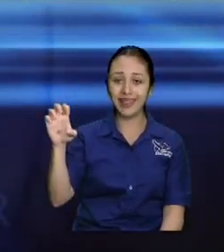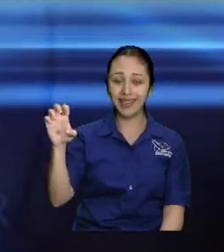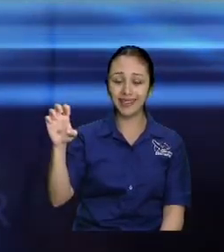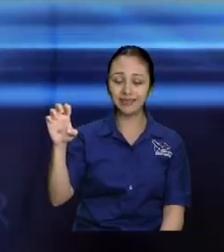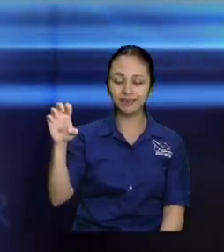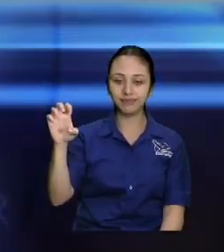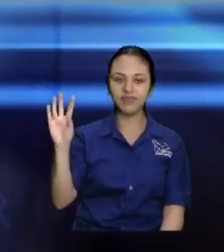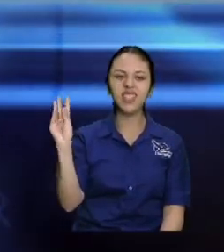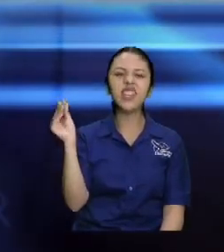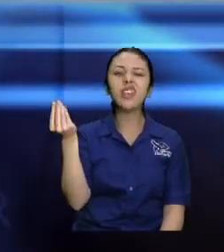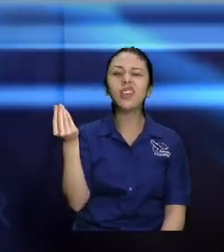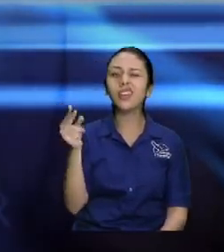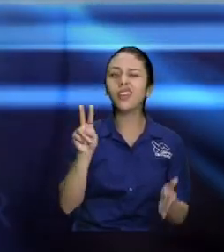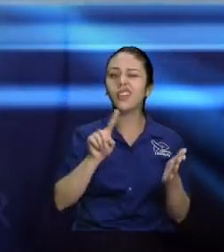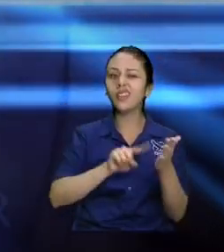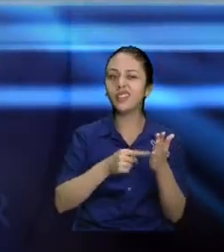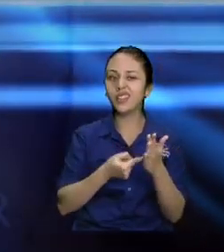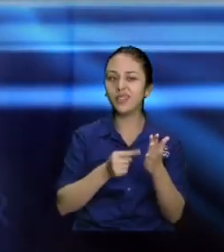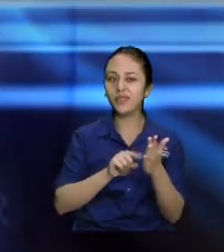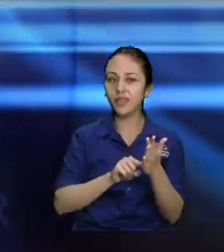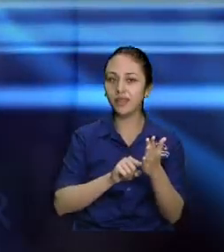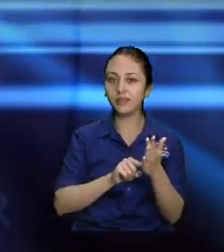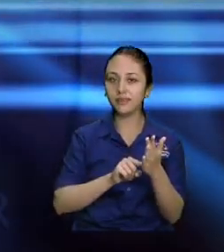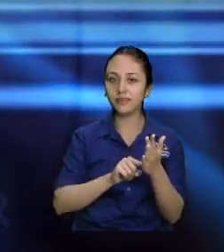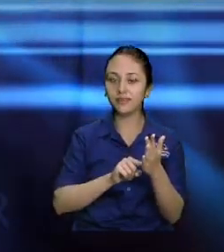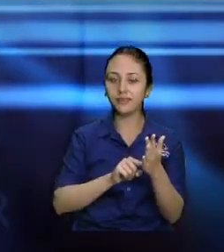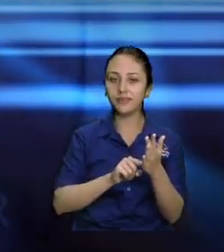¿Qué quiere decir impertinente?